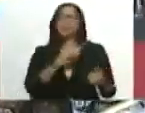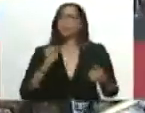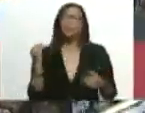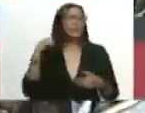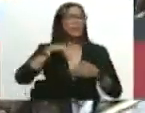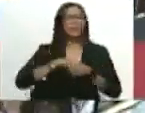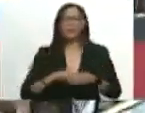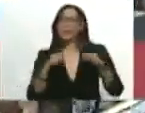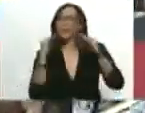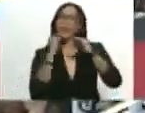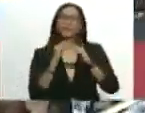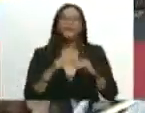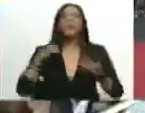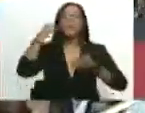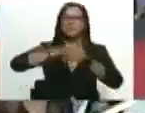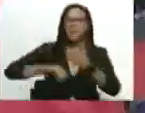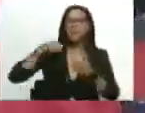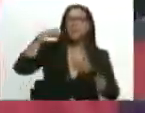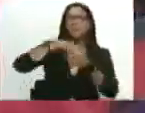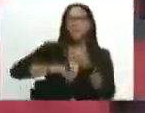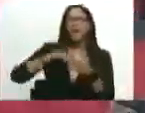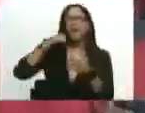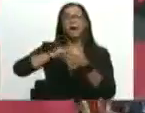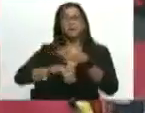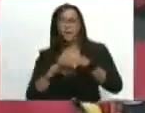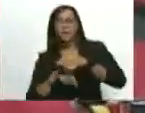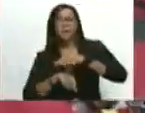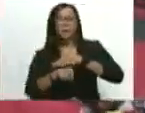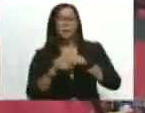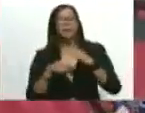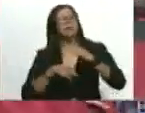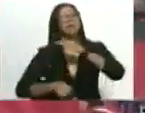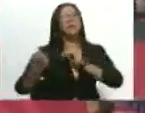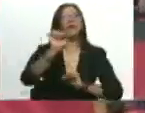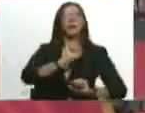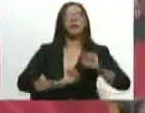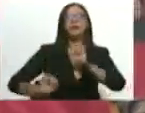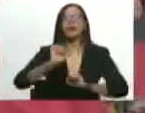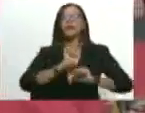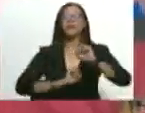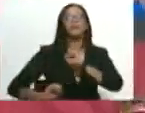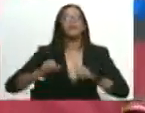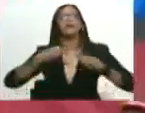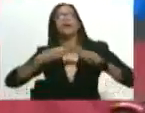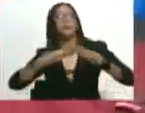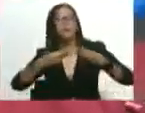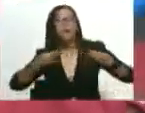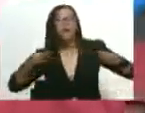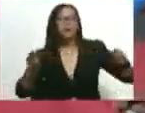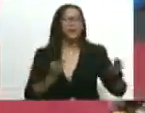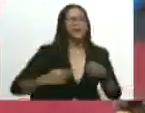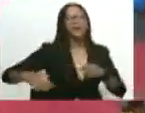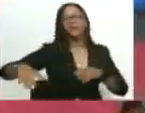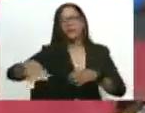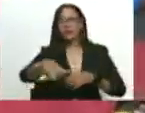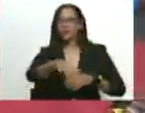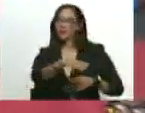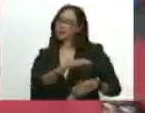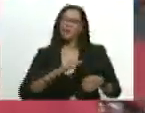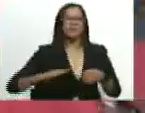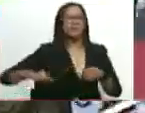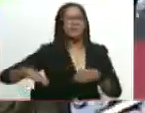yo no me quedo en la casa pues al combate me voy voy a defender la puerta en